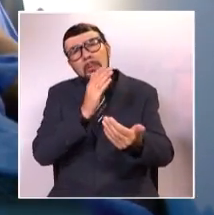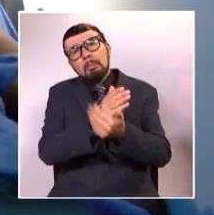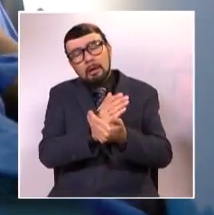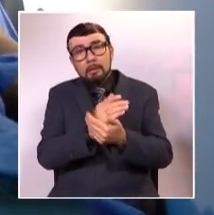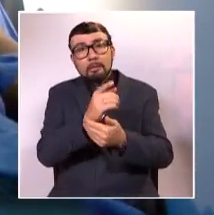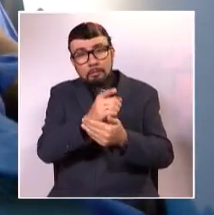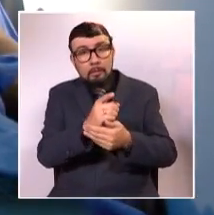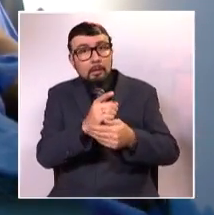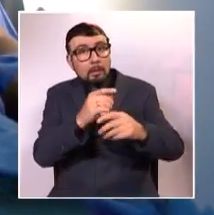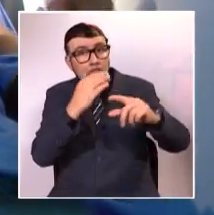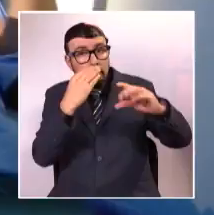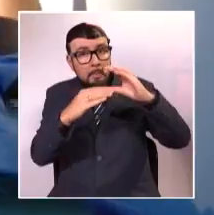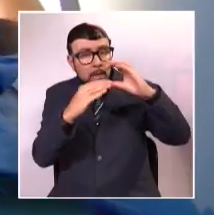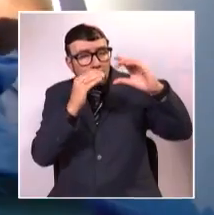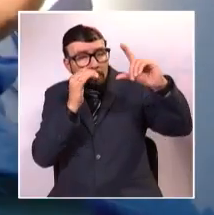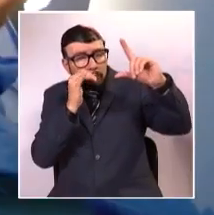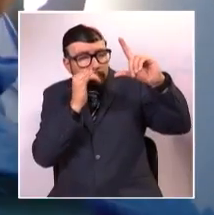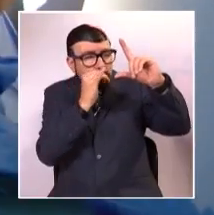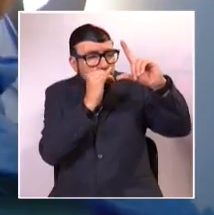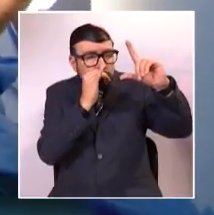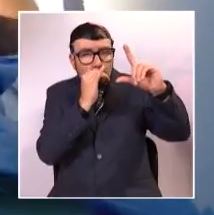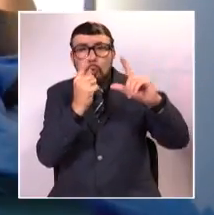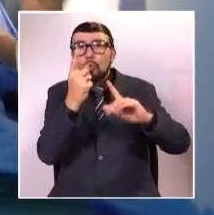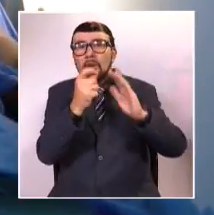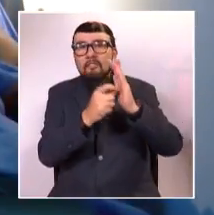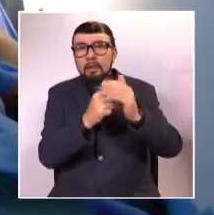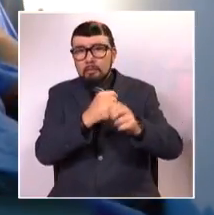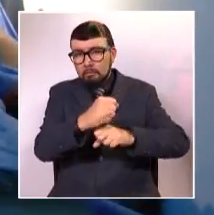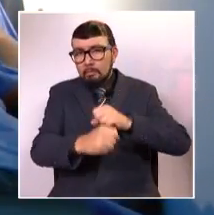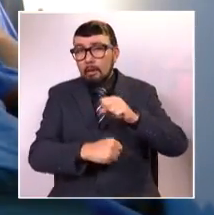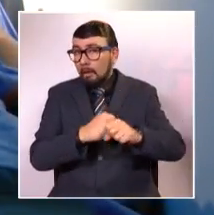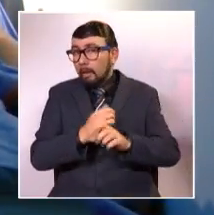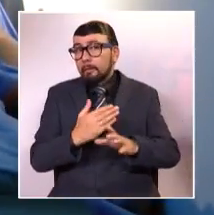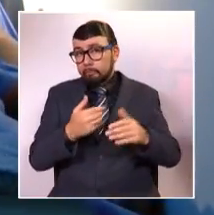videocolposcopia, por lo menos una vez al año. ¿Sí? El hombre